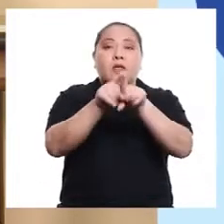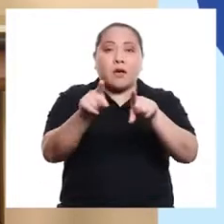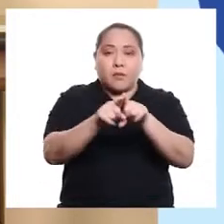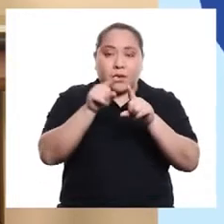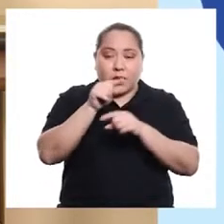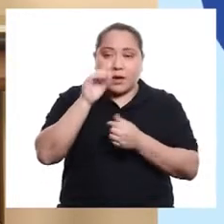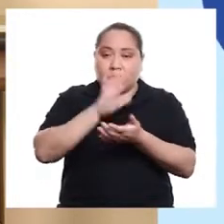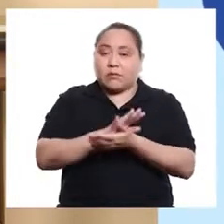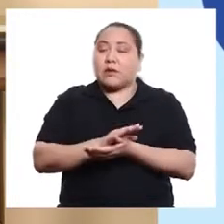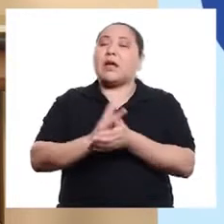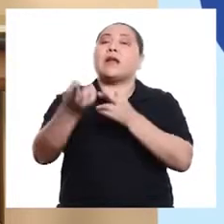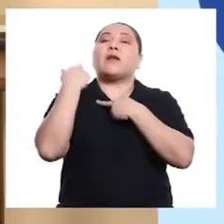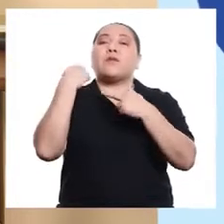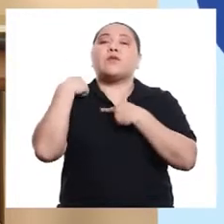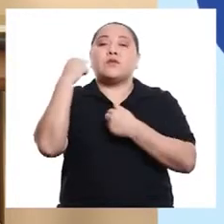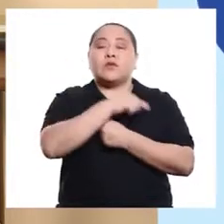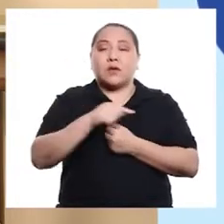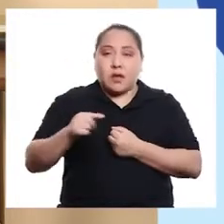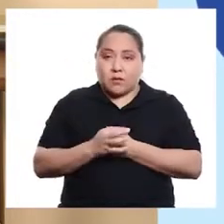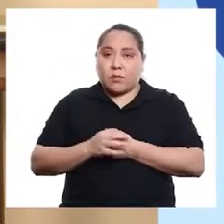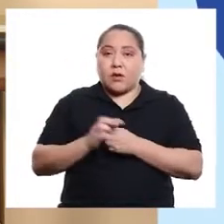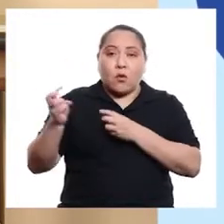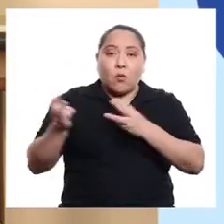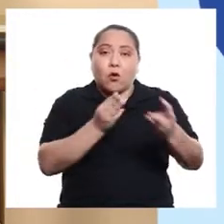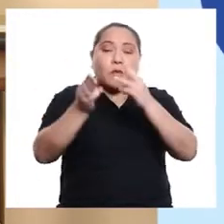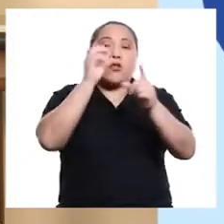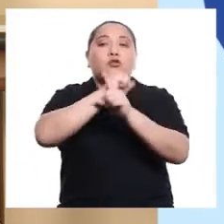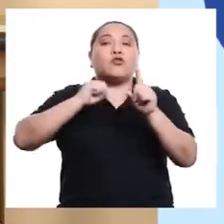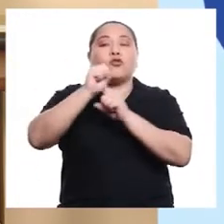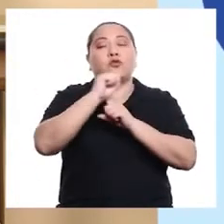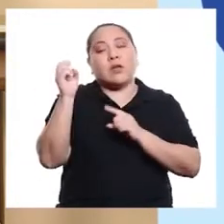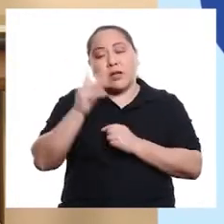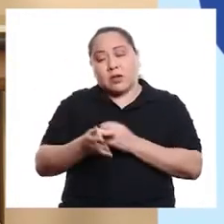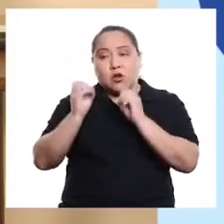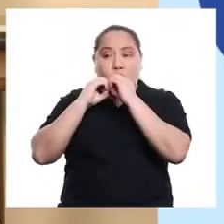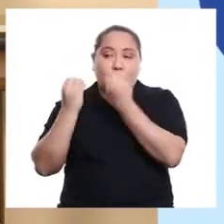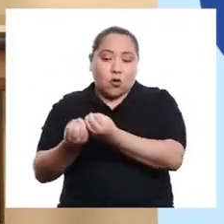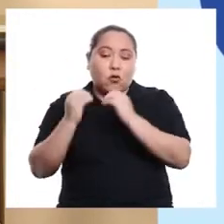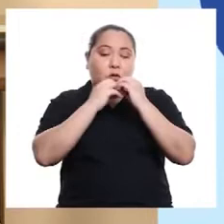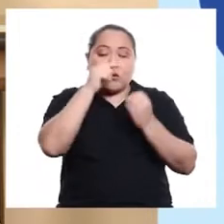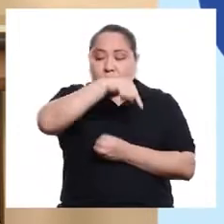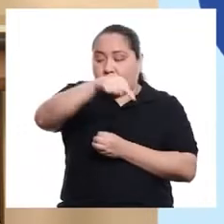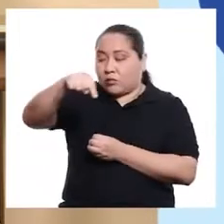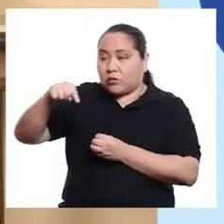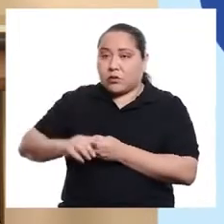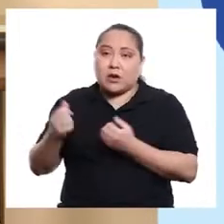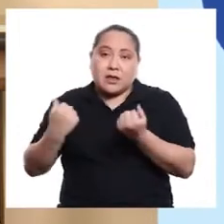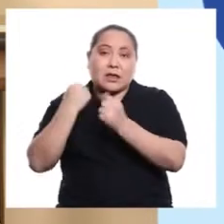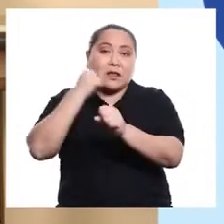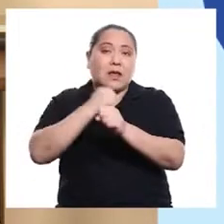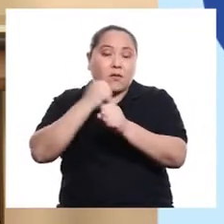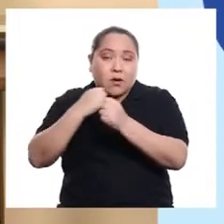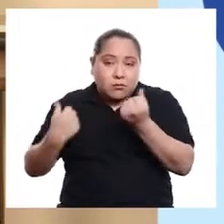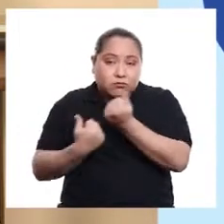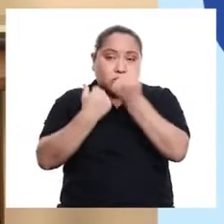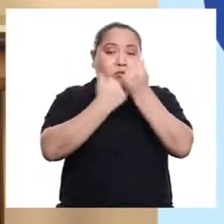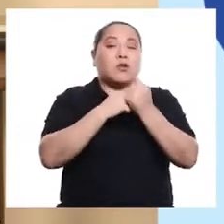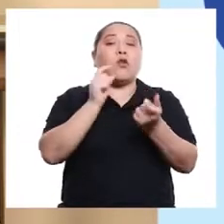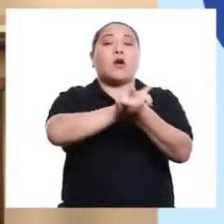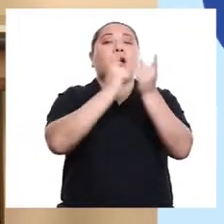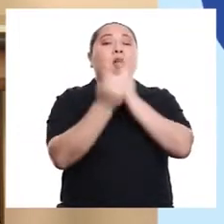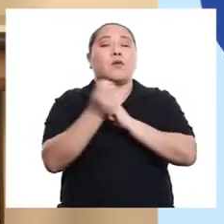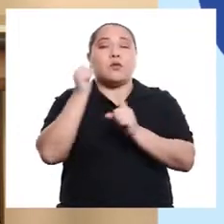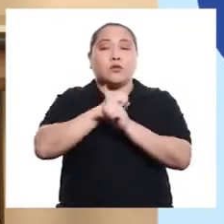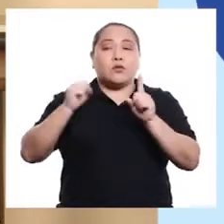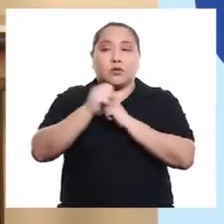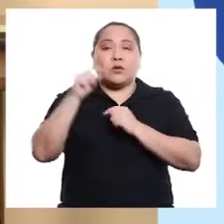tecnología. También el papel que cumplen los movimientos sociales, que son las organizaciones que trabajan para contribuir a un